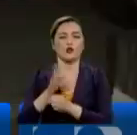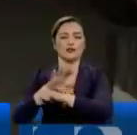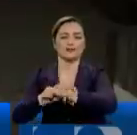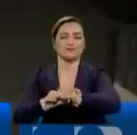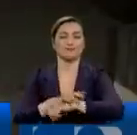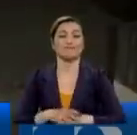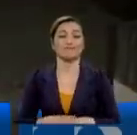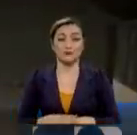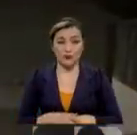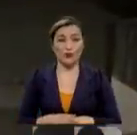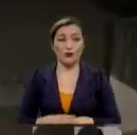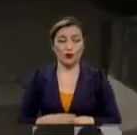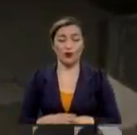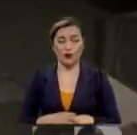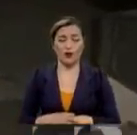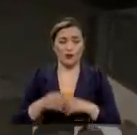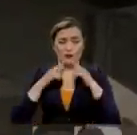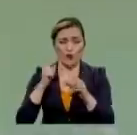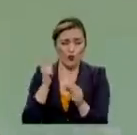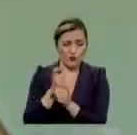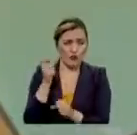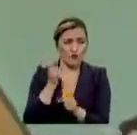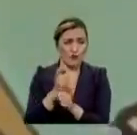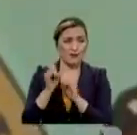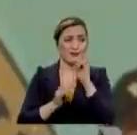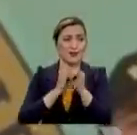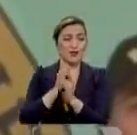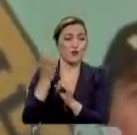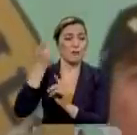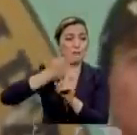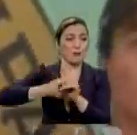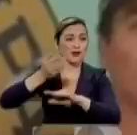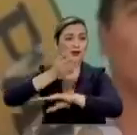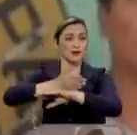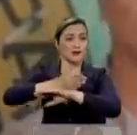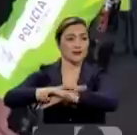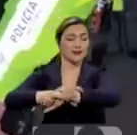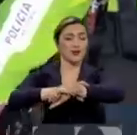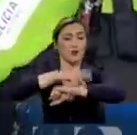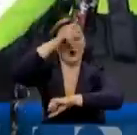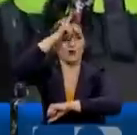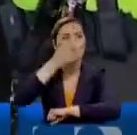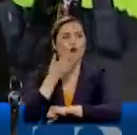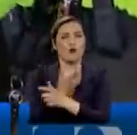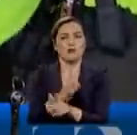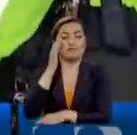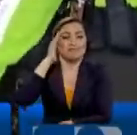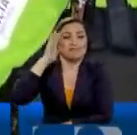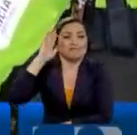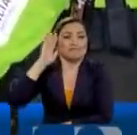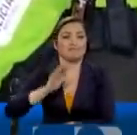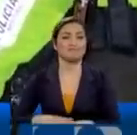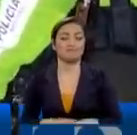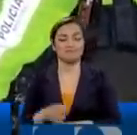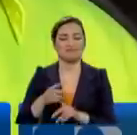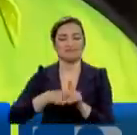detención. Tenía difusión roja y curiosamente hace meses atrás fue detenido en Perú. No se sabe cómo obtuvo su libertad. En los